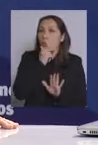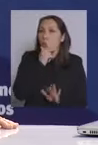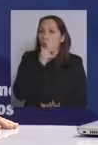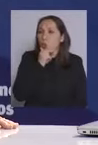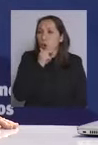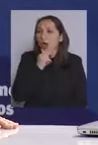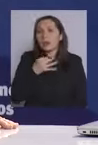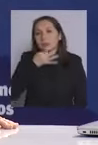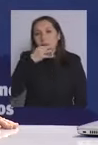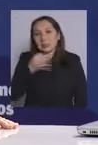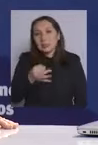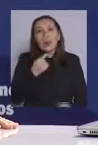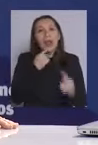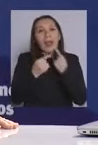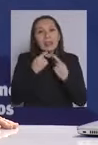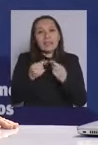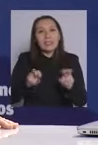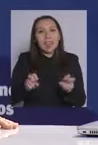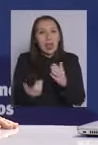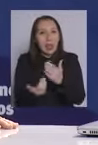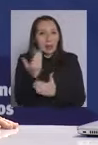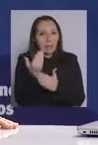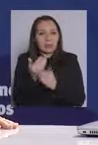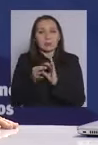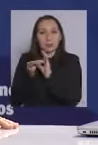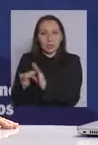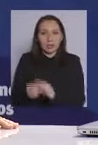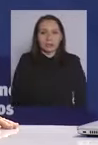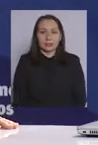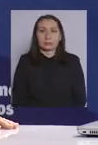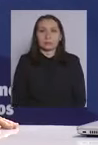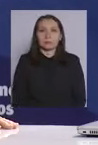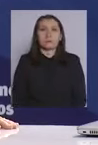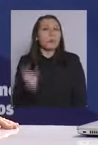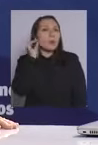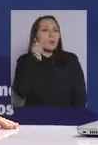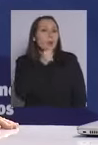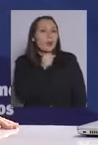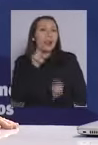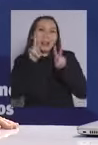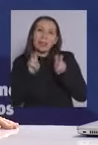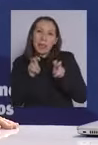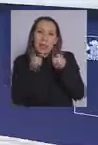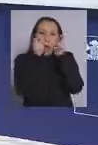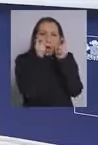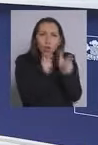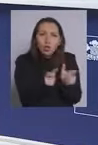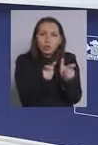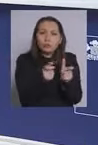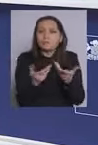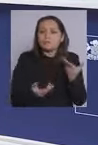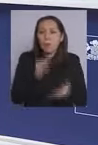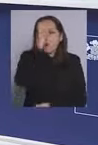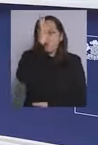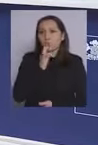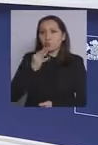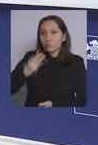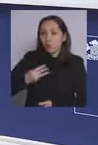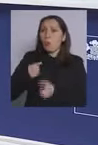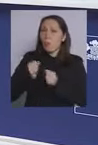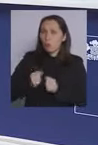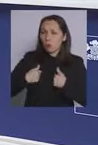quedó manifiesta en la entrevista de la mañana. Muchas gracias. Ministro, sobre el tema de fiscalización, ¿los funcionarios municipales tienen